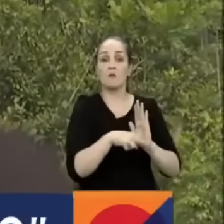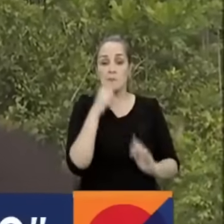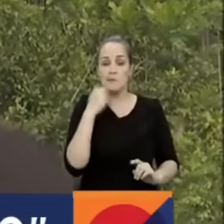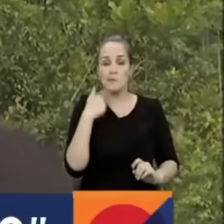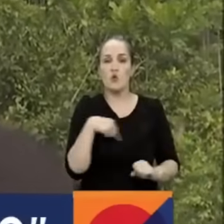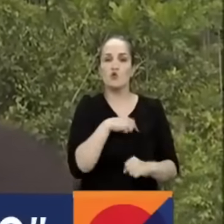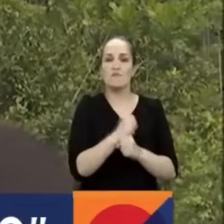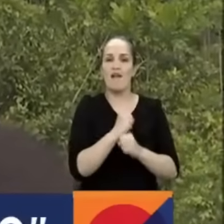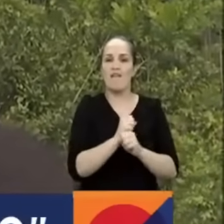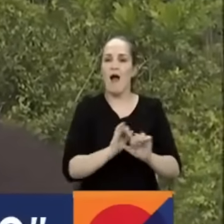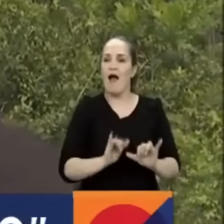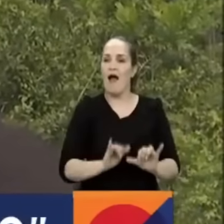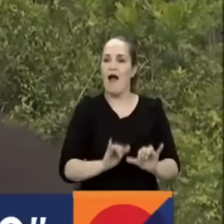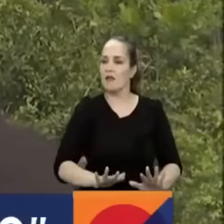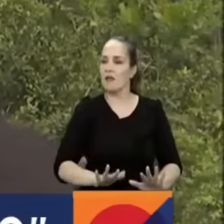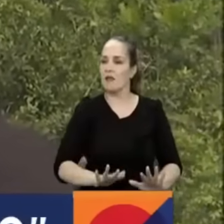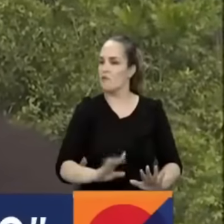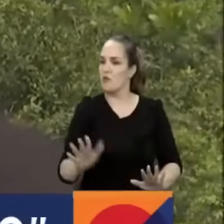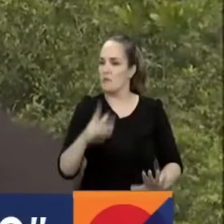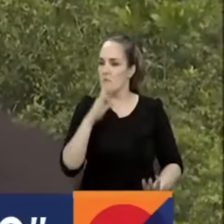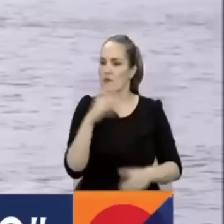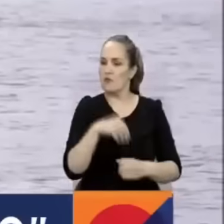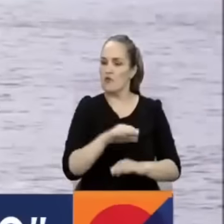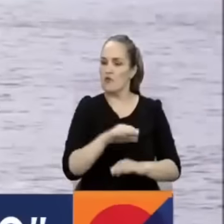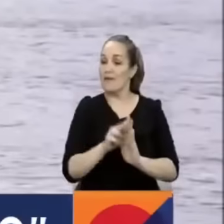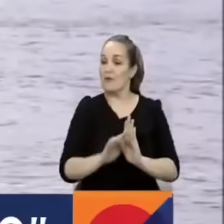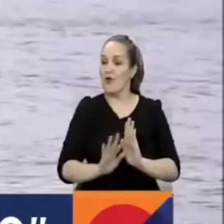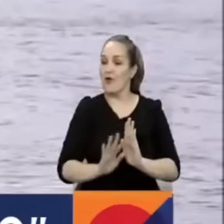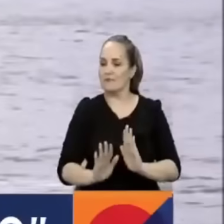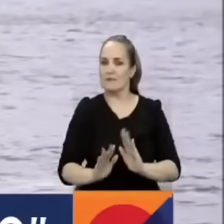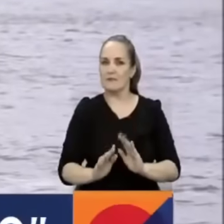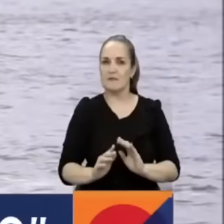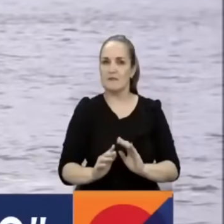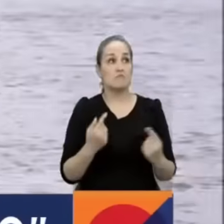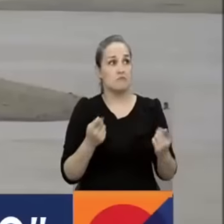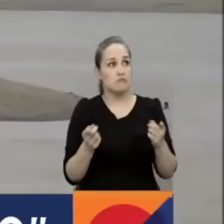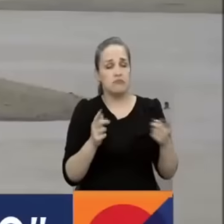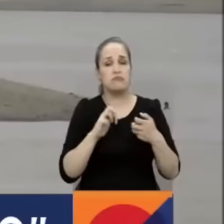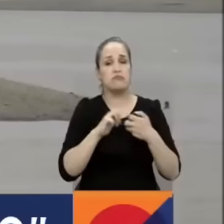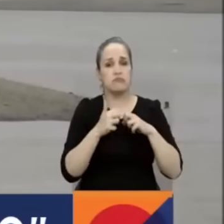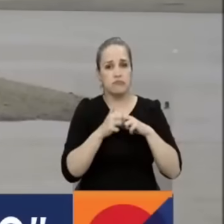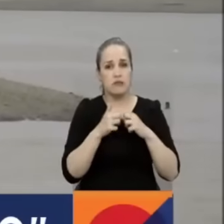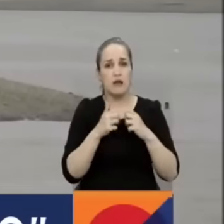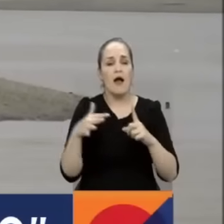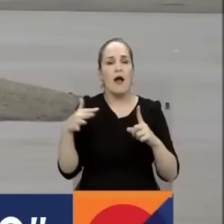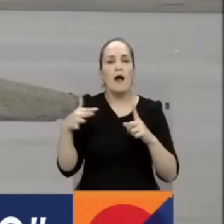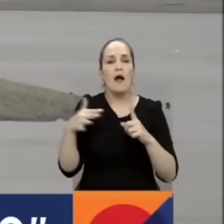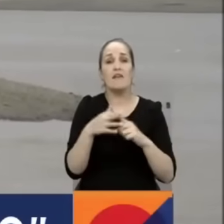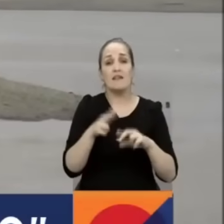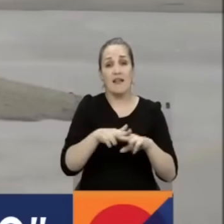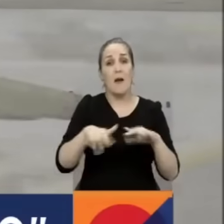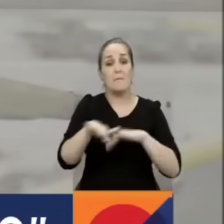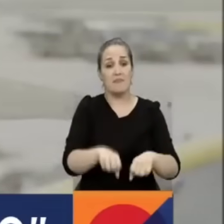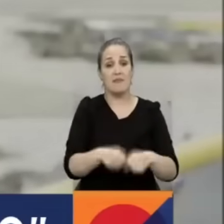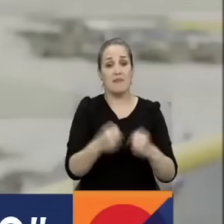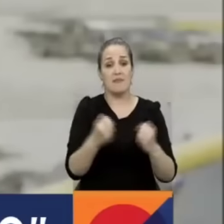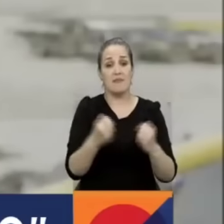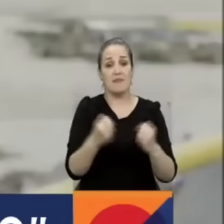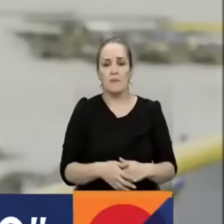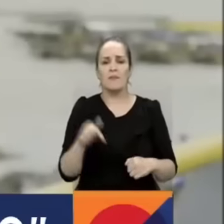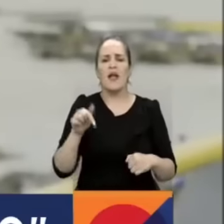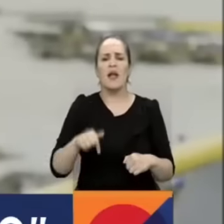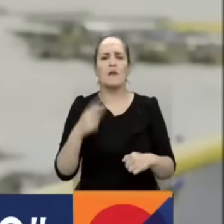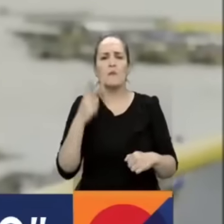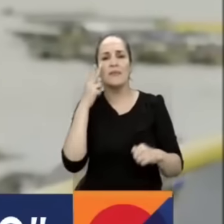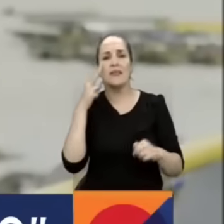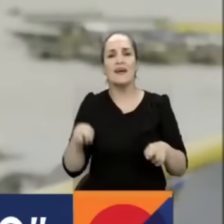trabajando nosotros, somos de tal y tal y tal, pues trabajamos así, así. Una problemática que también afecta el medio ambiente. Aquí estamos viendo